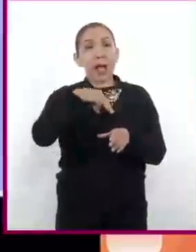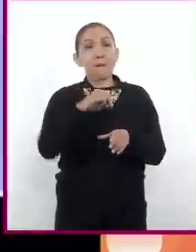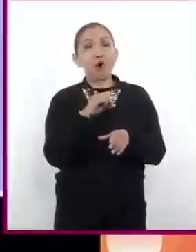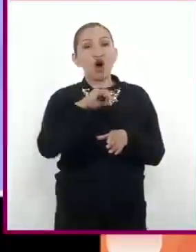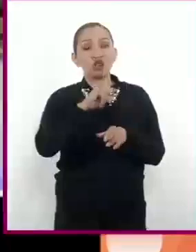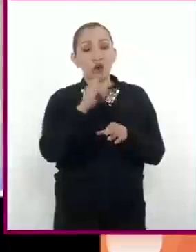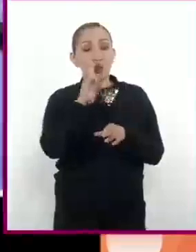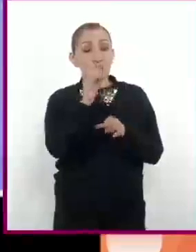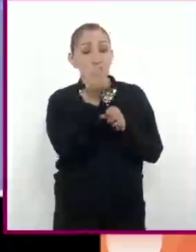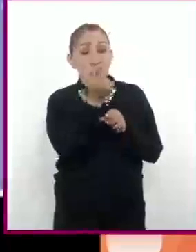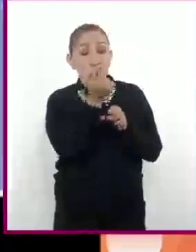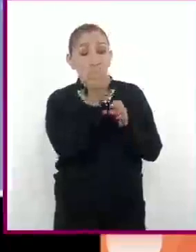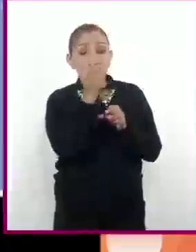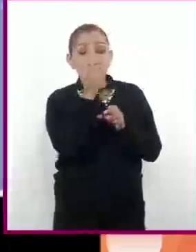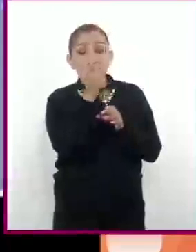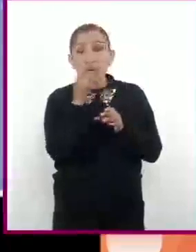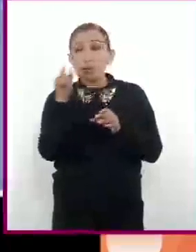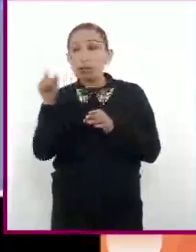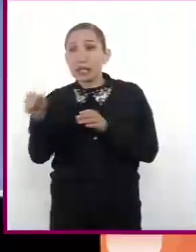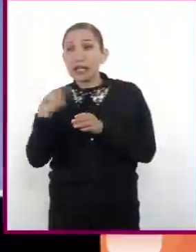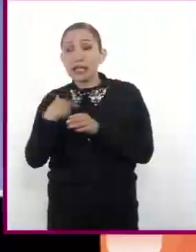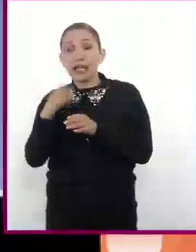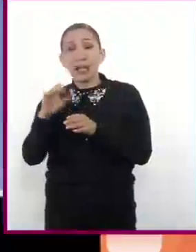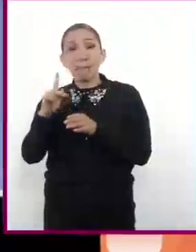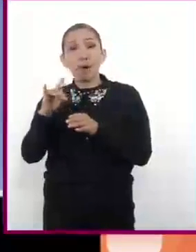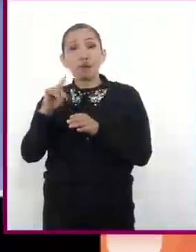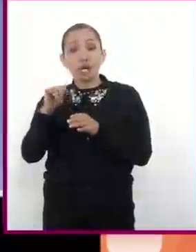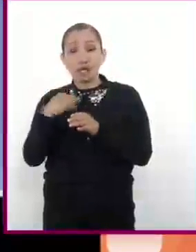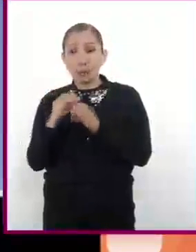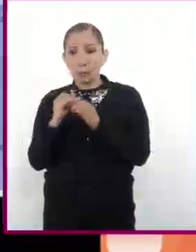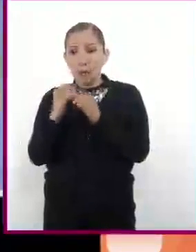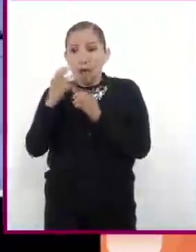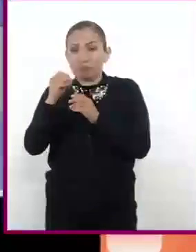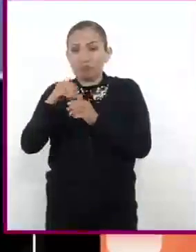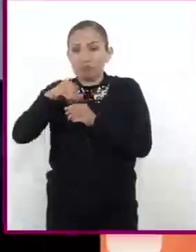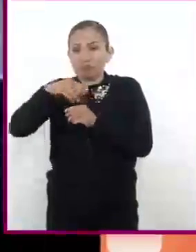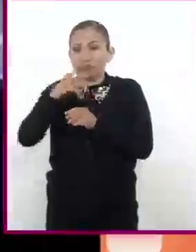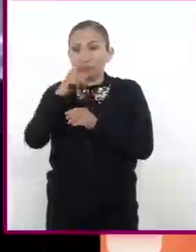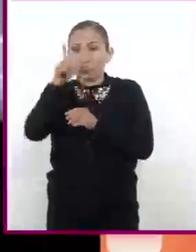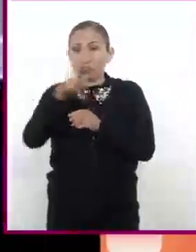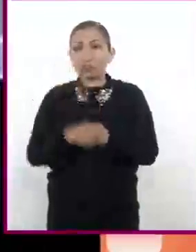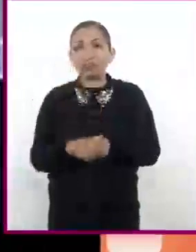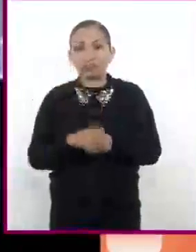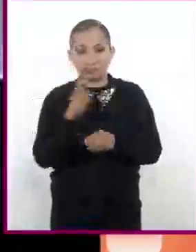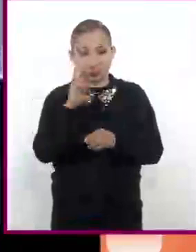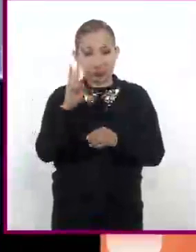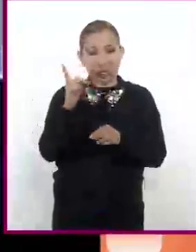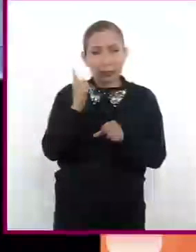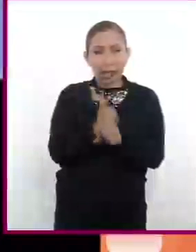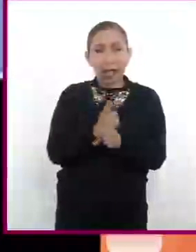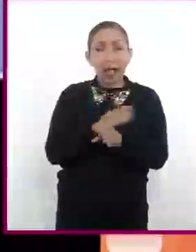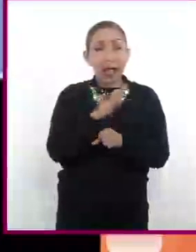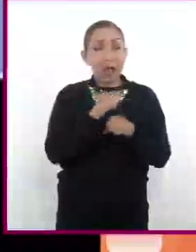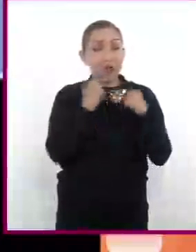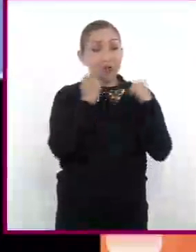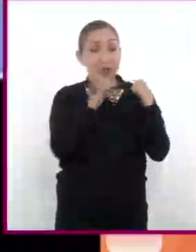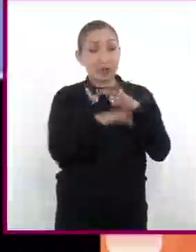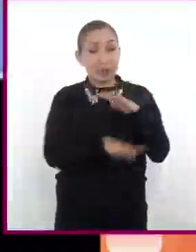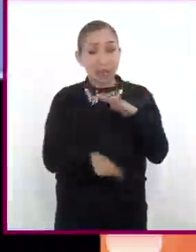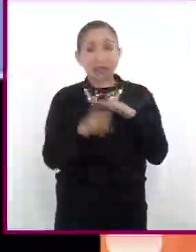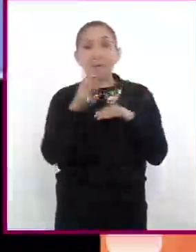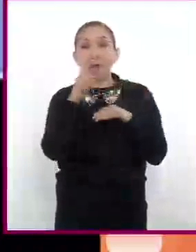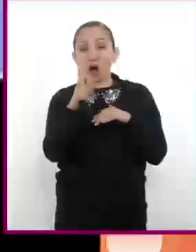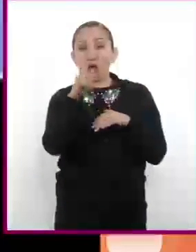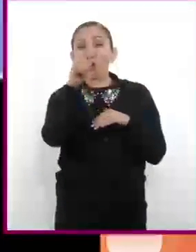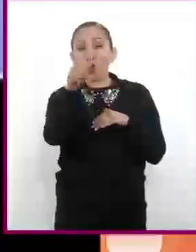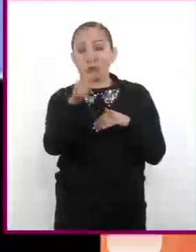foco enciende menos que en la disolución de hidróxido de potasio. De nuevo observamos que una base fuerte conduce